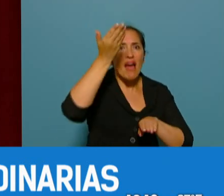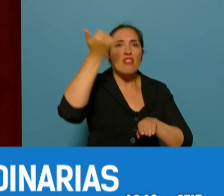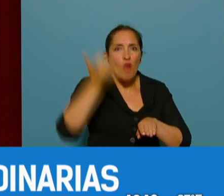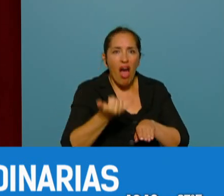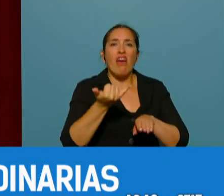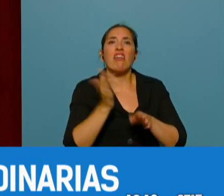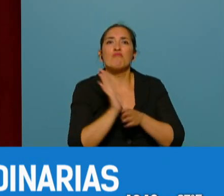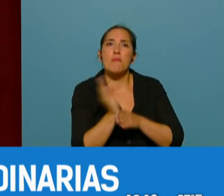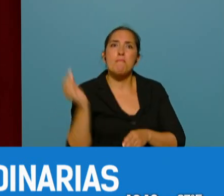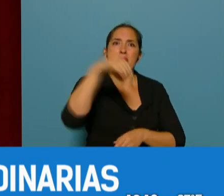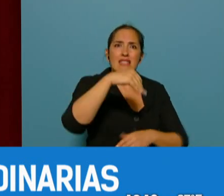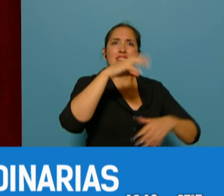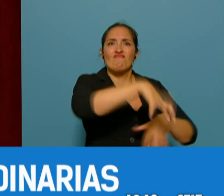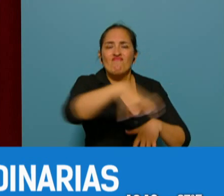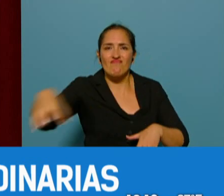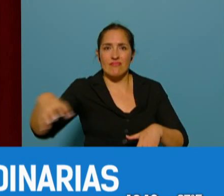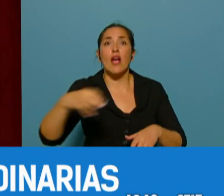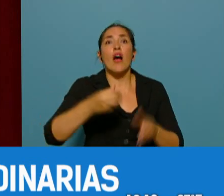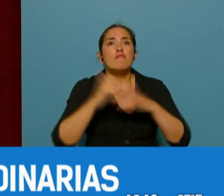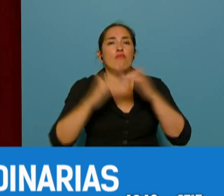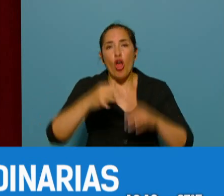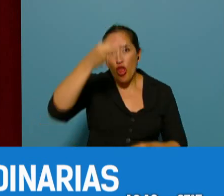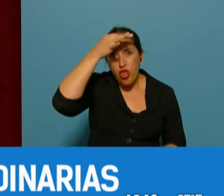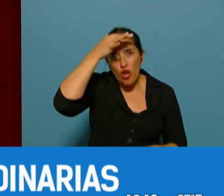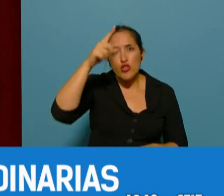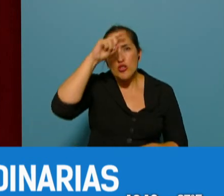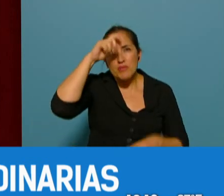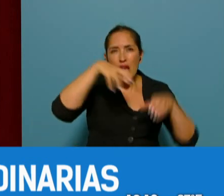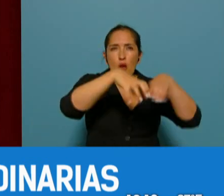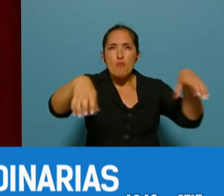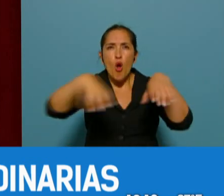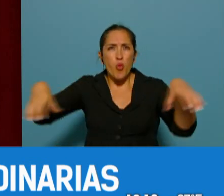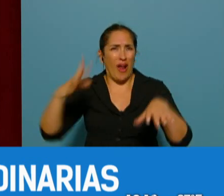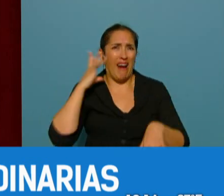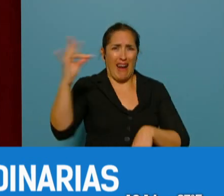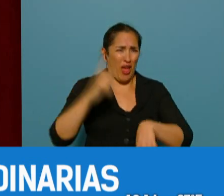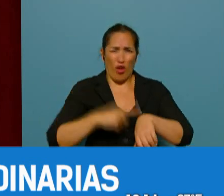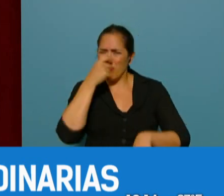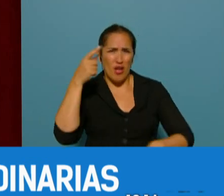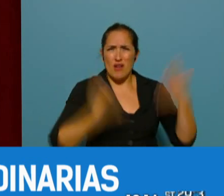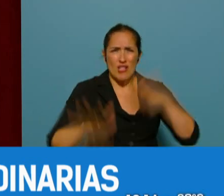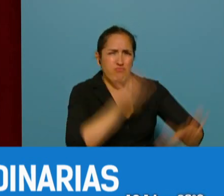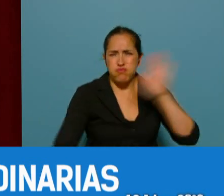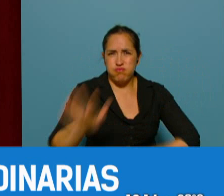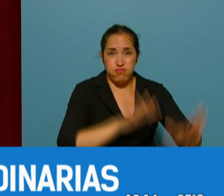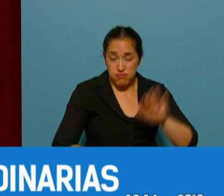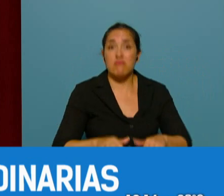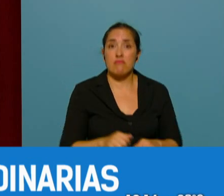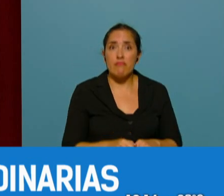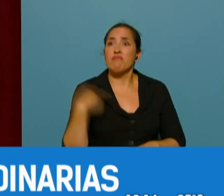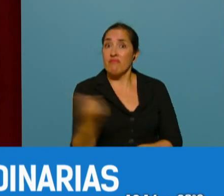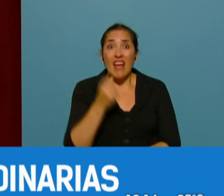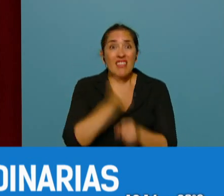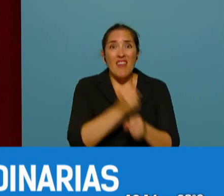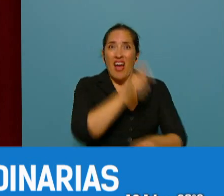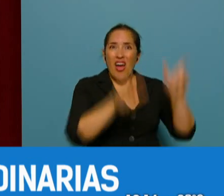instalada. Construimos 12 hospitales modulares en tiempo récord. Nuestros trabajadores y